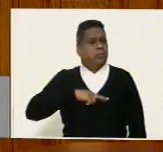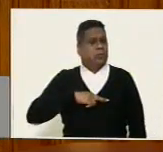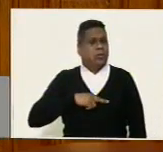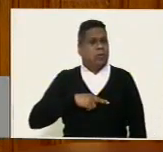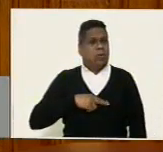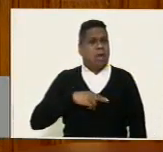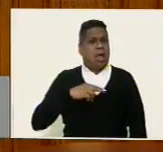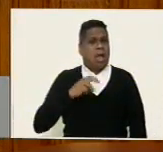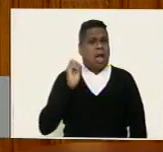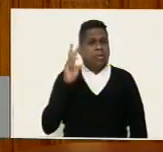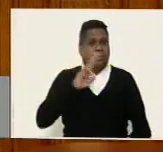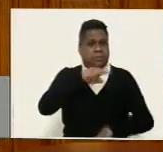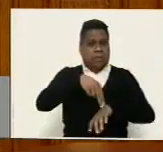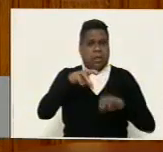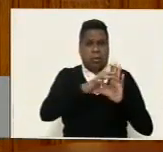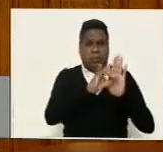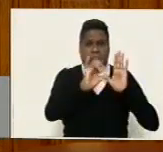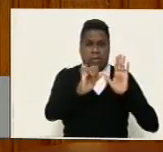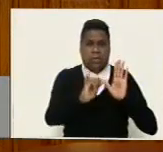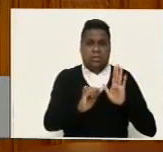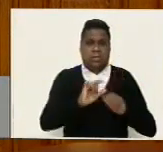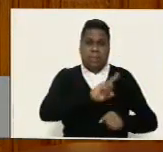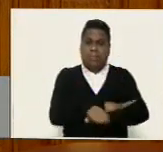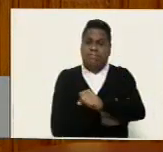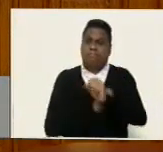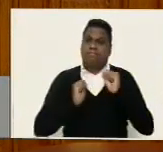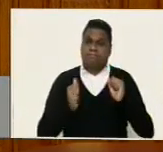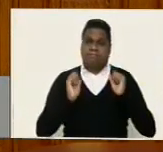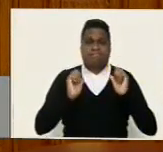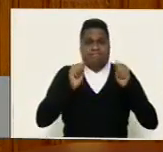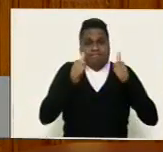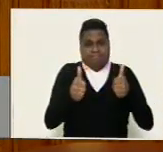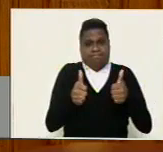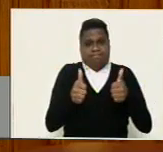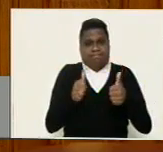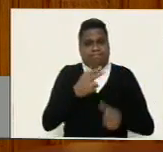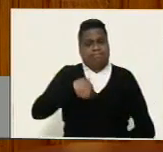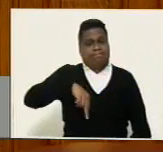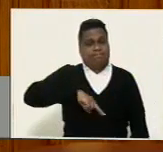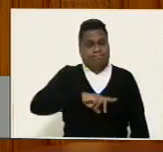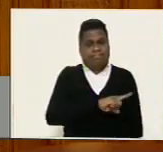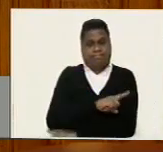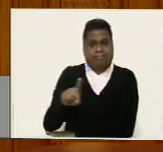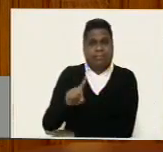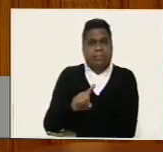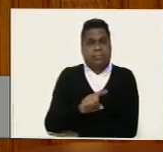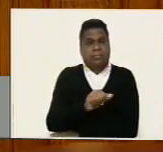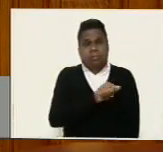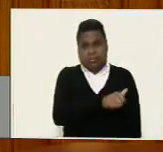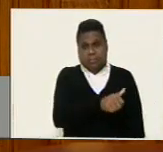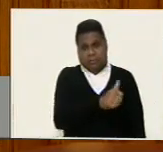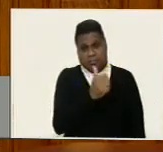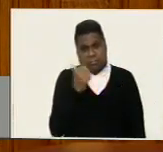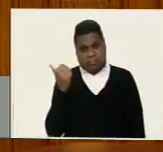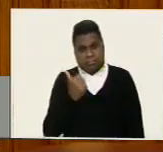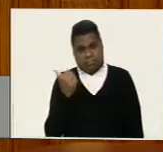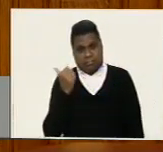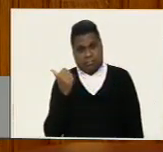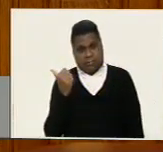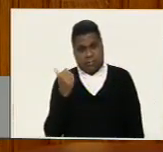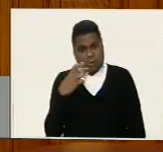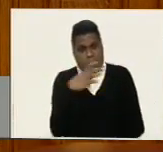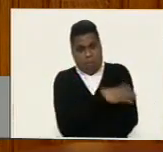y originario, tenemos que cumplir este deber. Para aquellos que nos